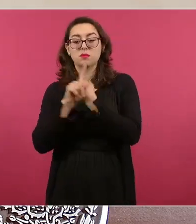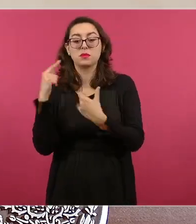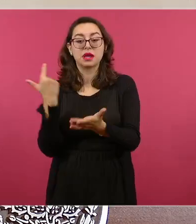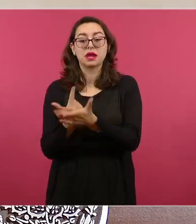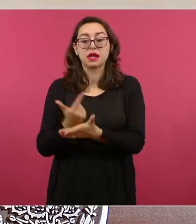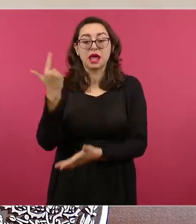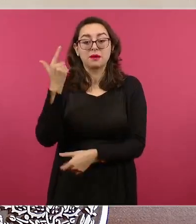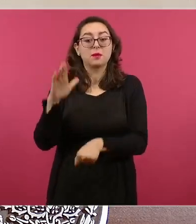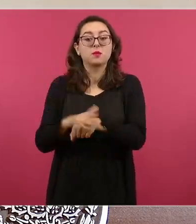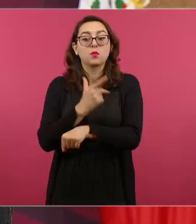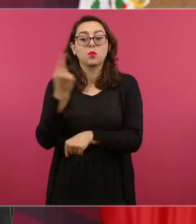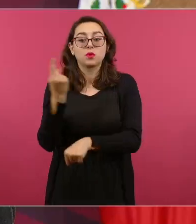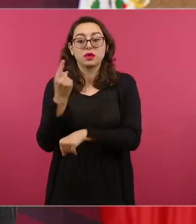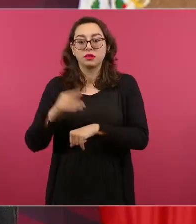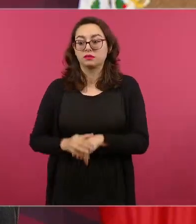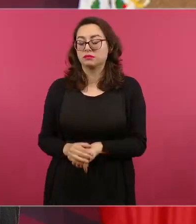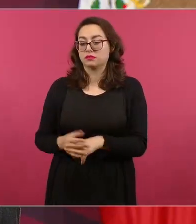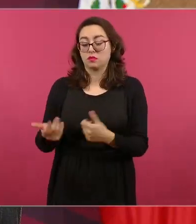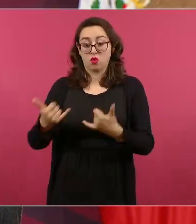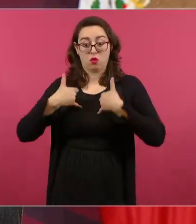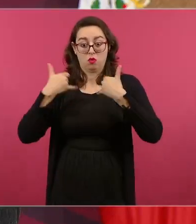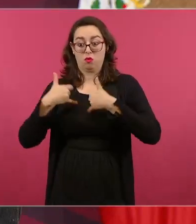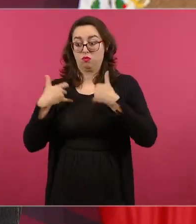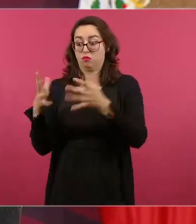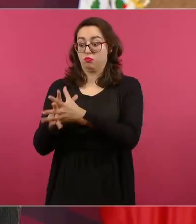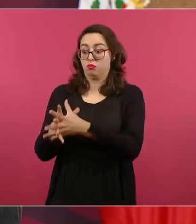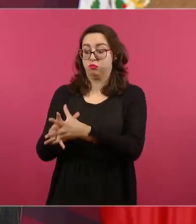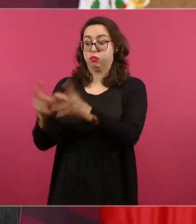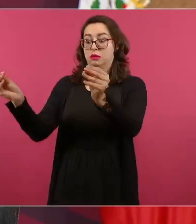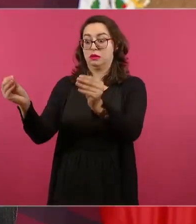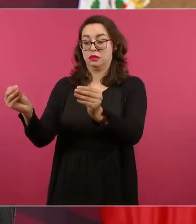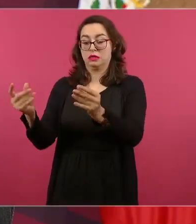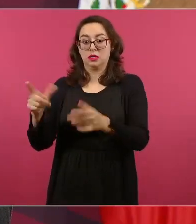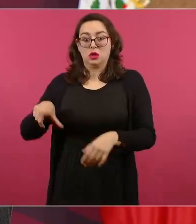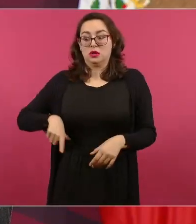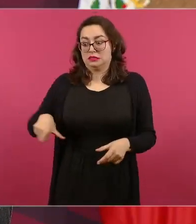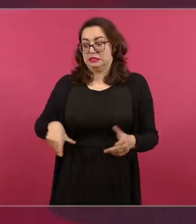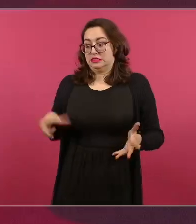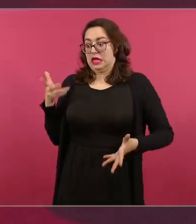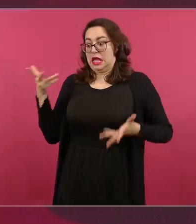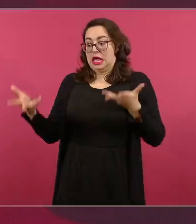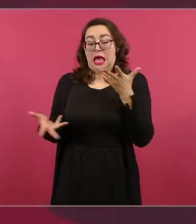Porque se quiso ocultar la verdad.